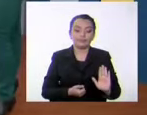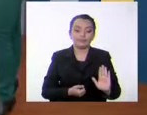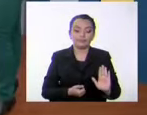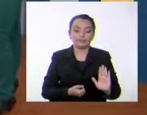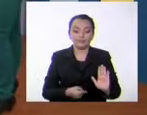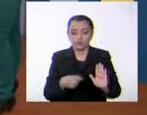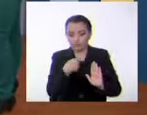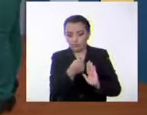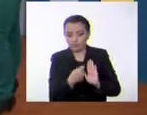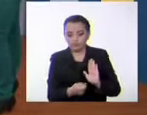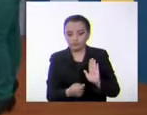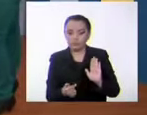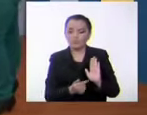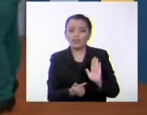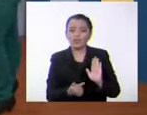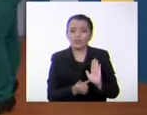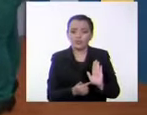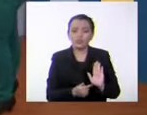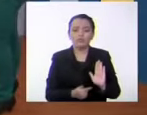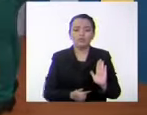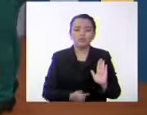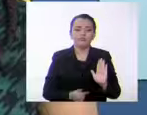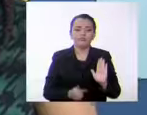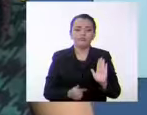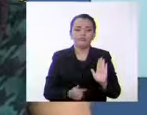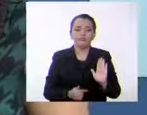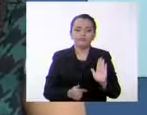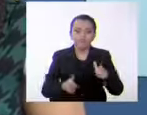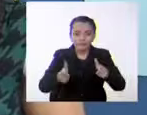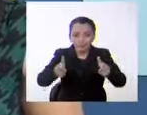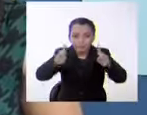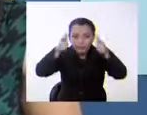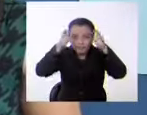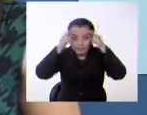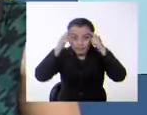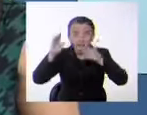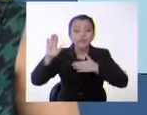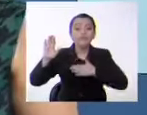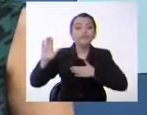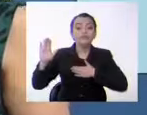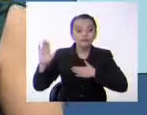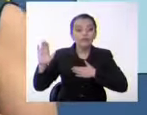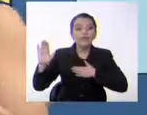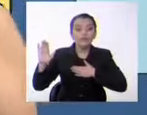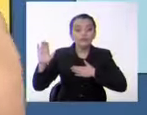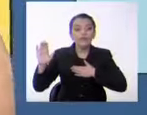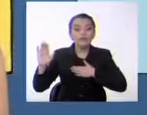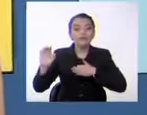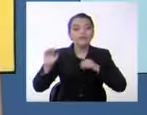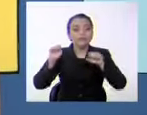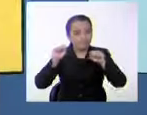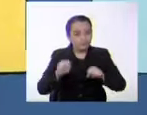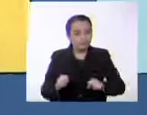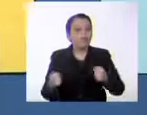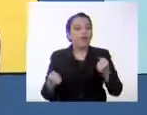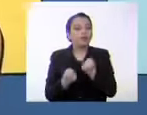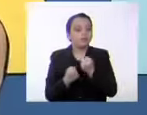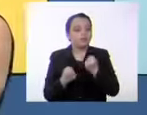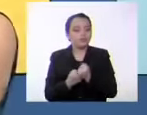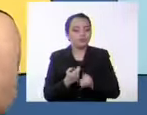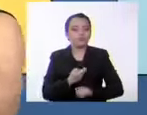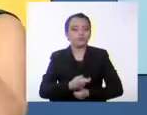para reclamarle luego a la corona la promesa de obtener privilegios por acompañar a los españoles